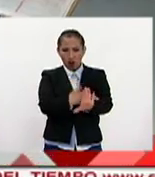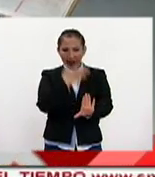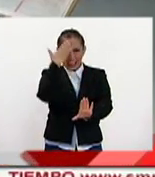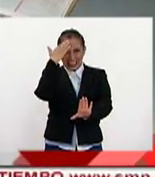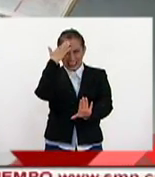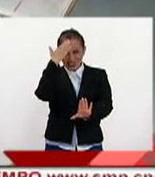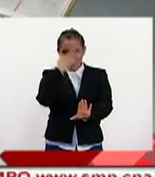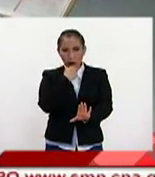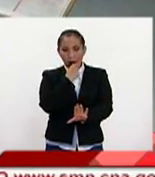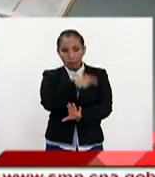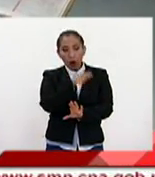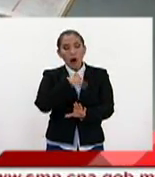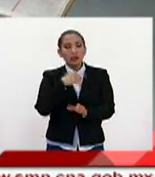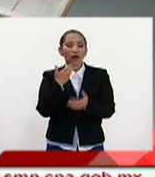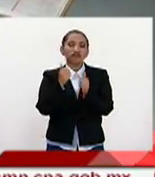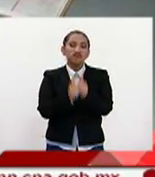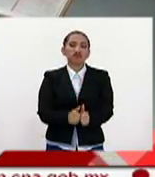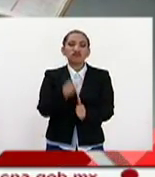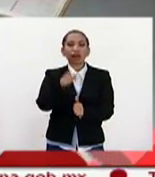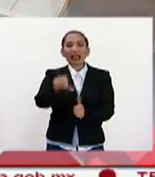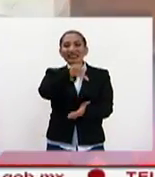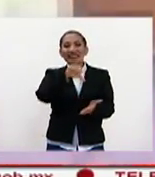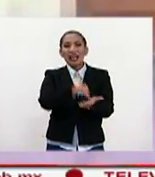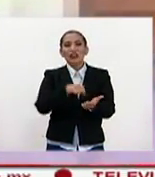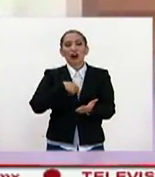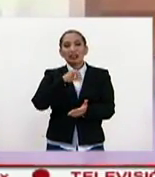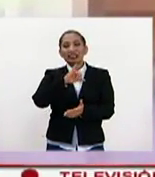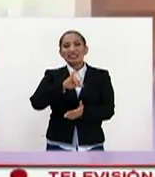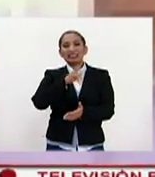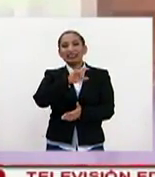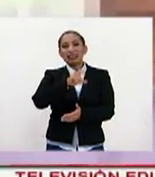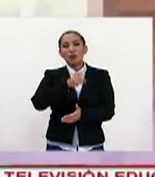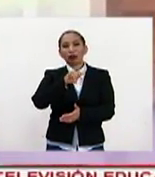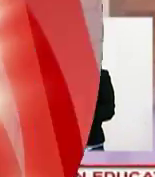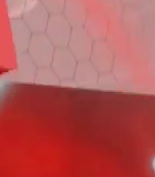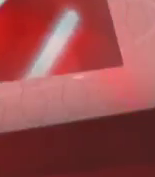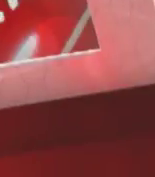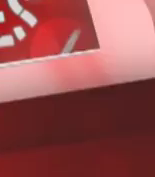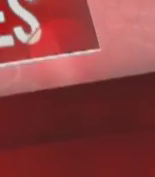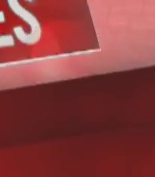líder local cuando se encontraba en el centro de Zihuatanejo.